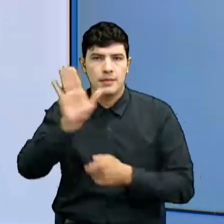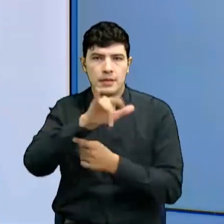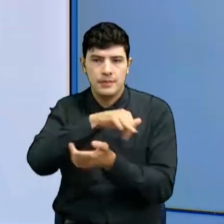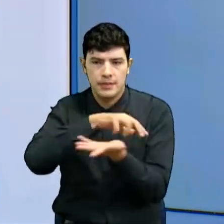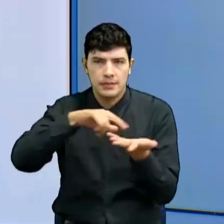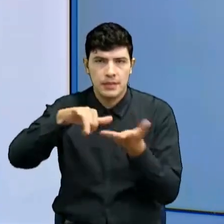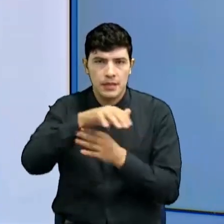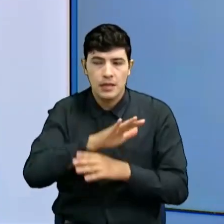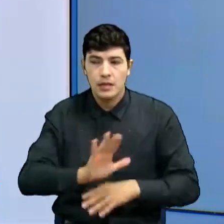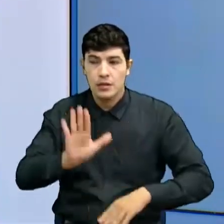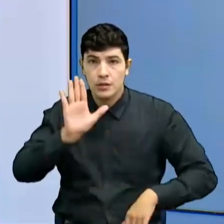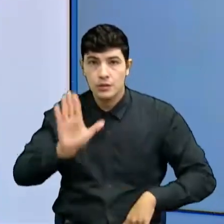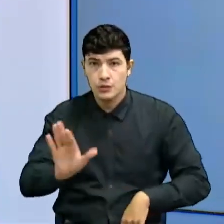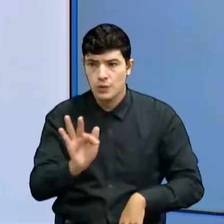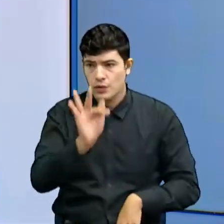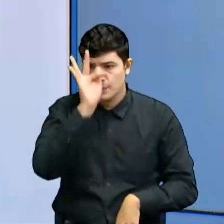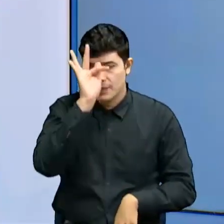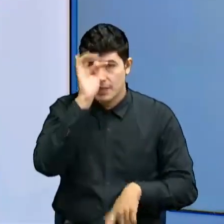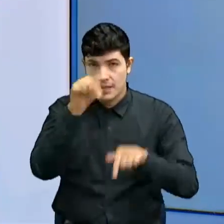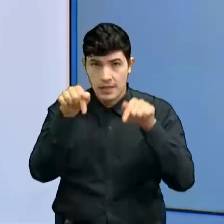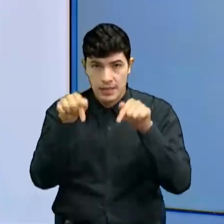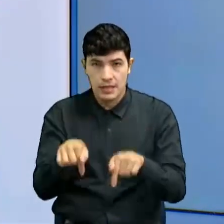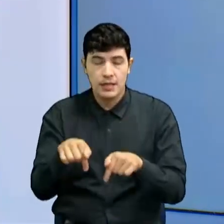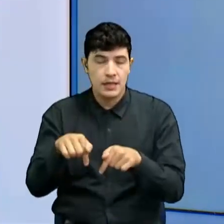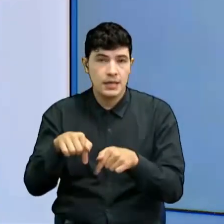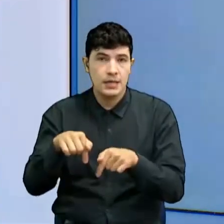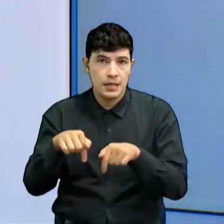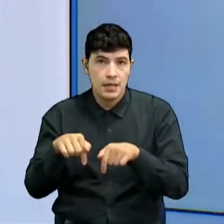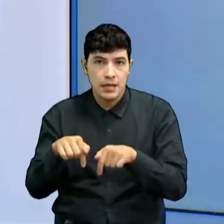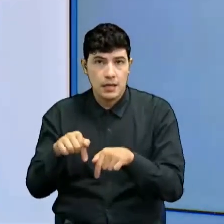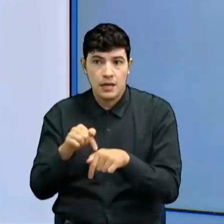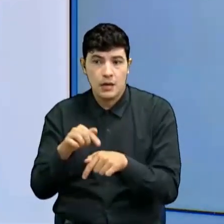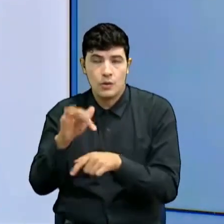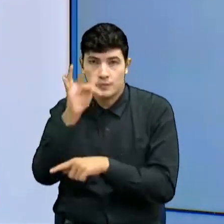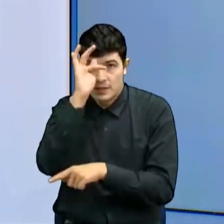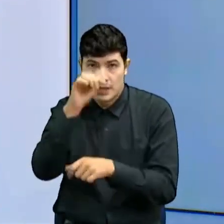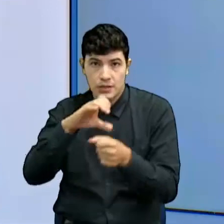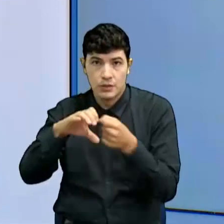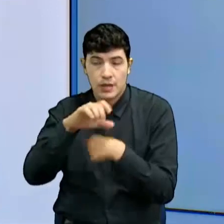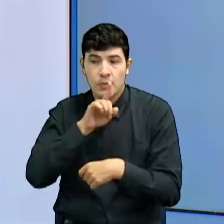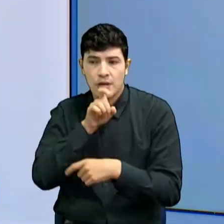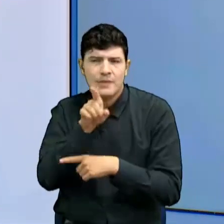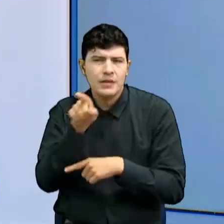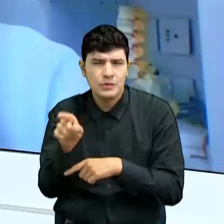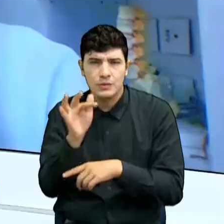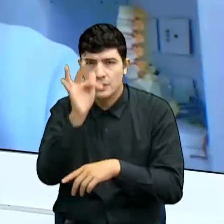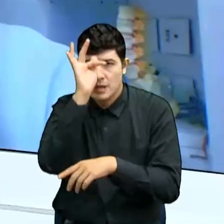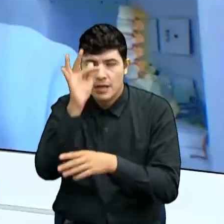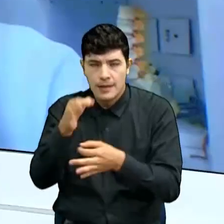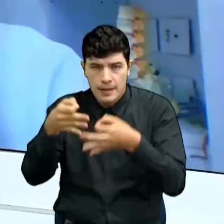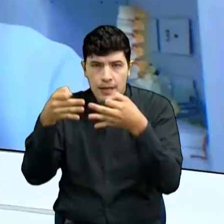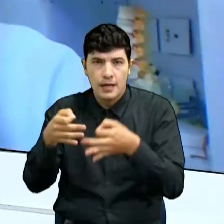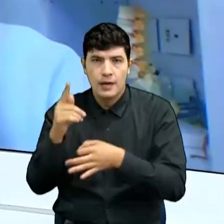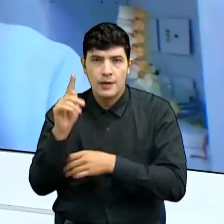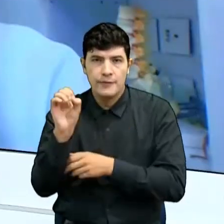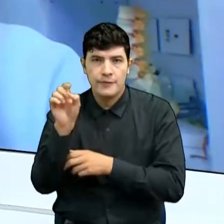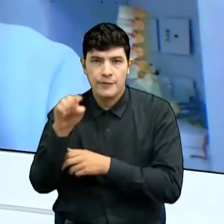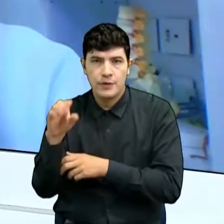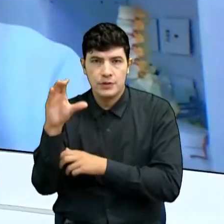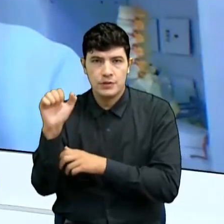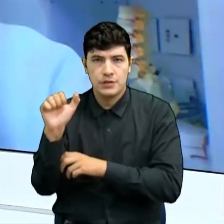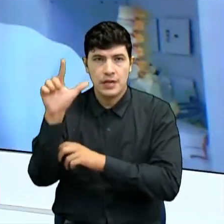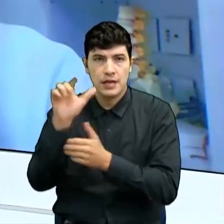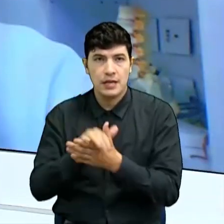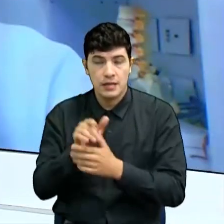en una clínica del área metropolitana, exactamente en La Foscal. A esta hora nos acompaña el médico William